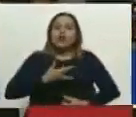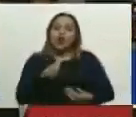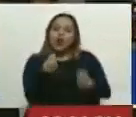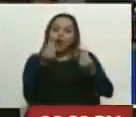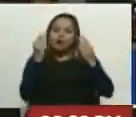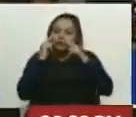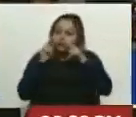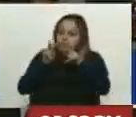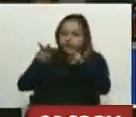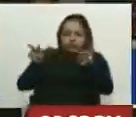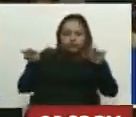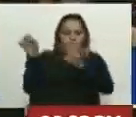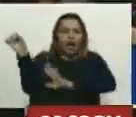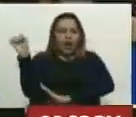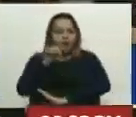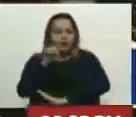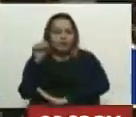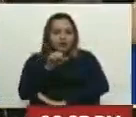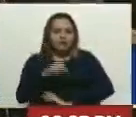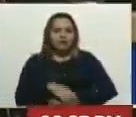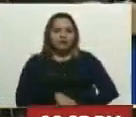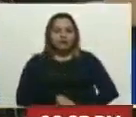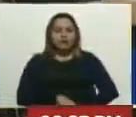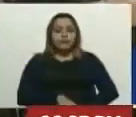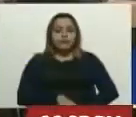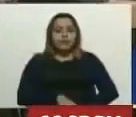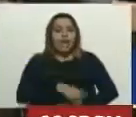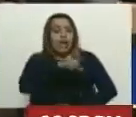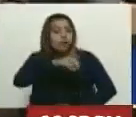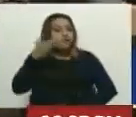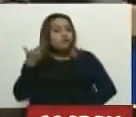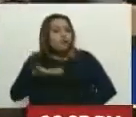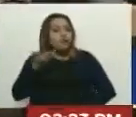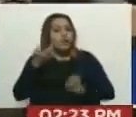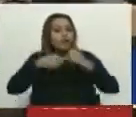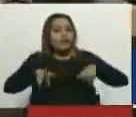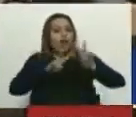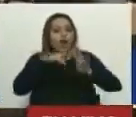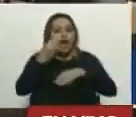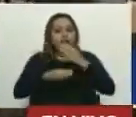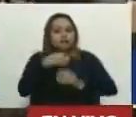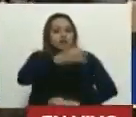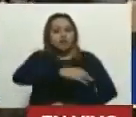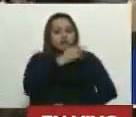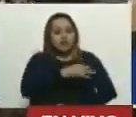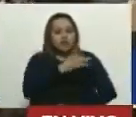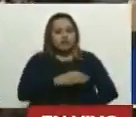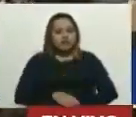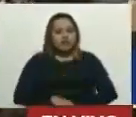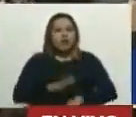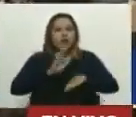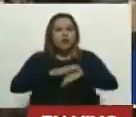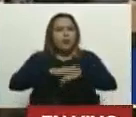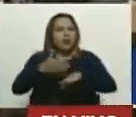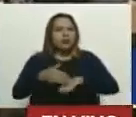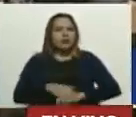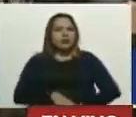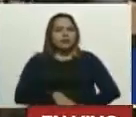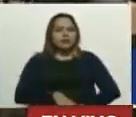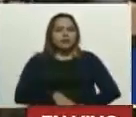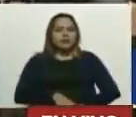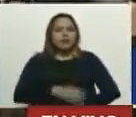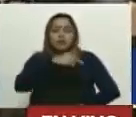vemos el autismo, y creo que eso es un valor agregado que se le puede dar a esta sociedad, porque estamos hablando desde